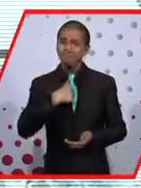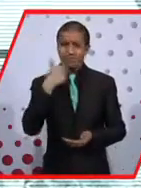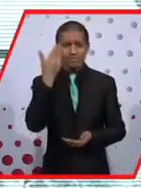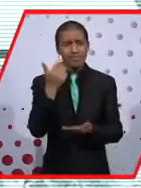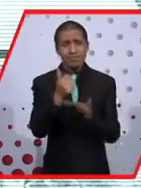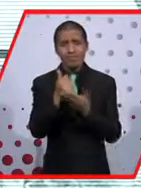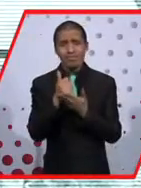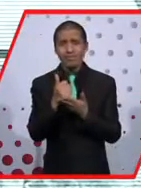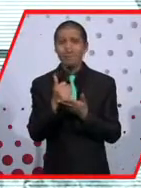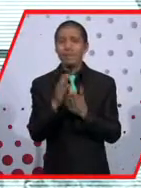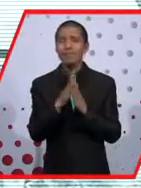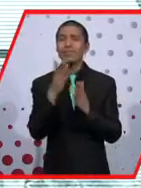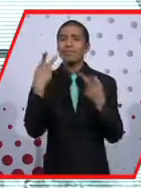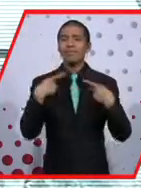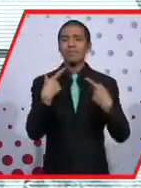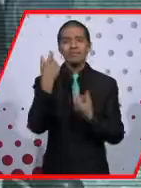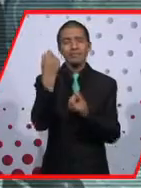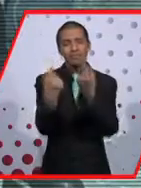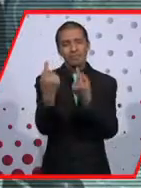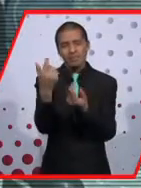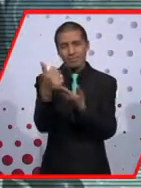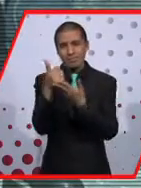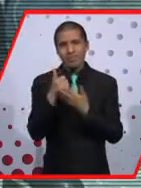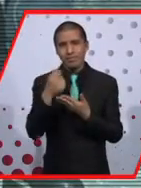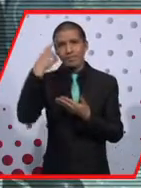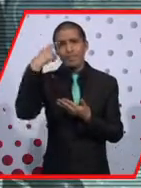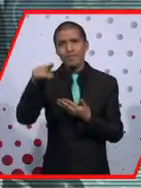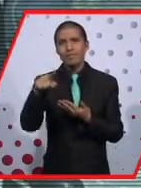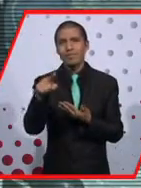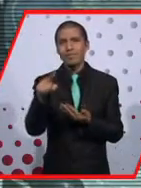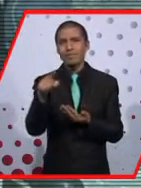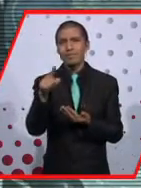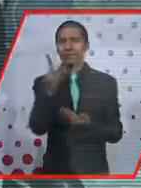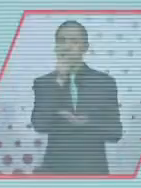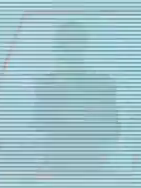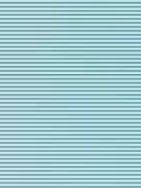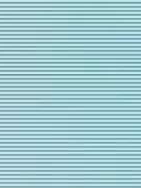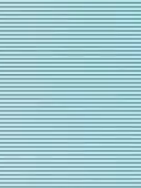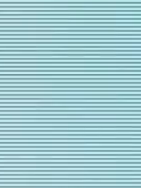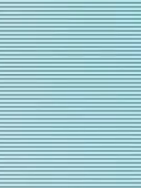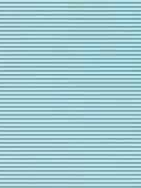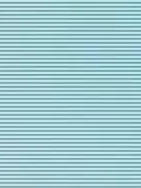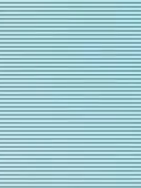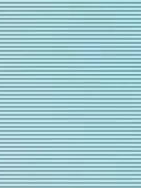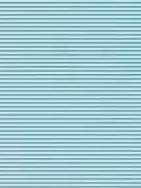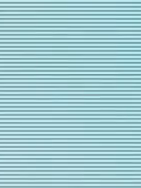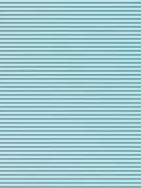nos ayudara, ¿no? Alguien así para sacar a mi papá adelante.